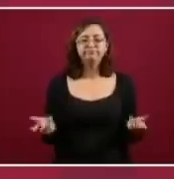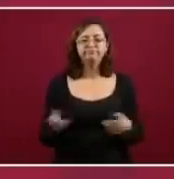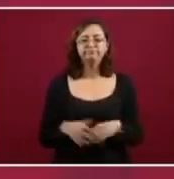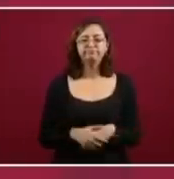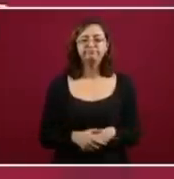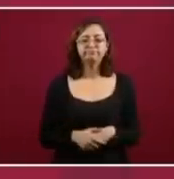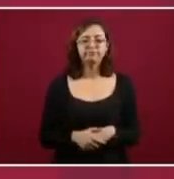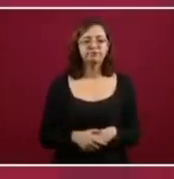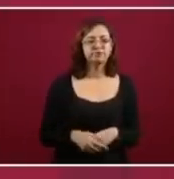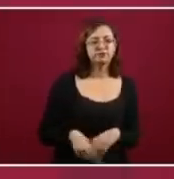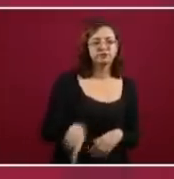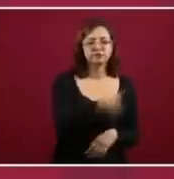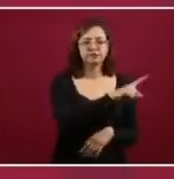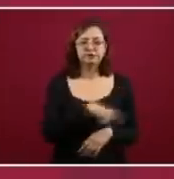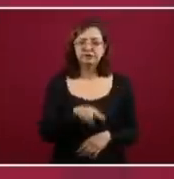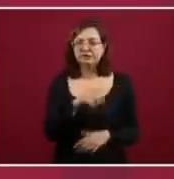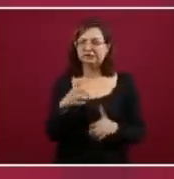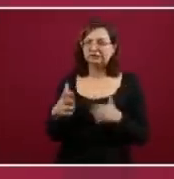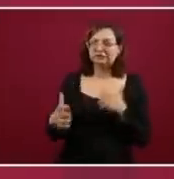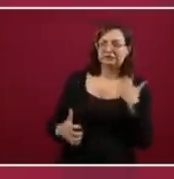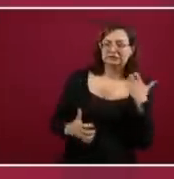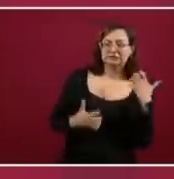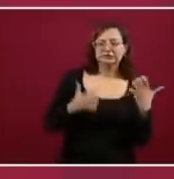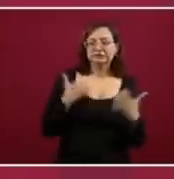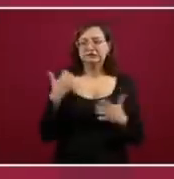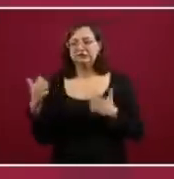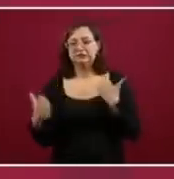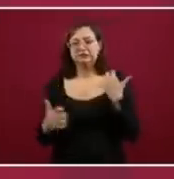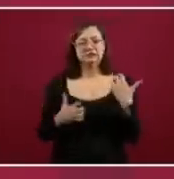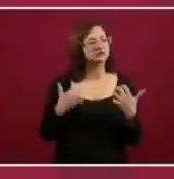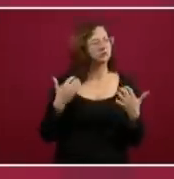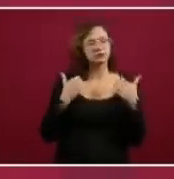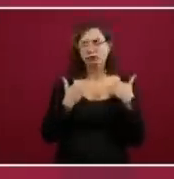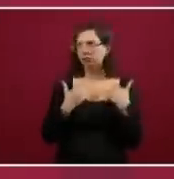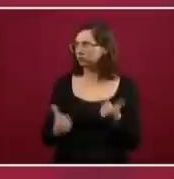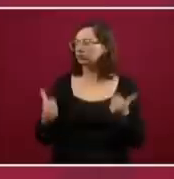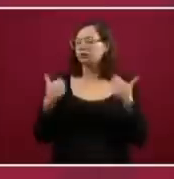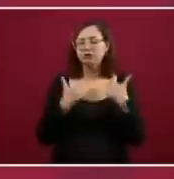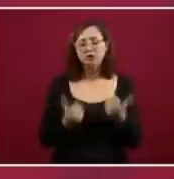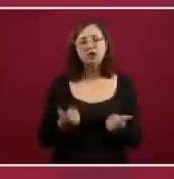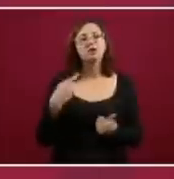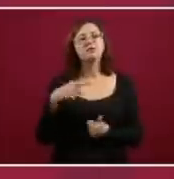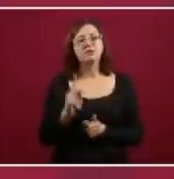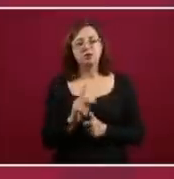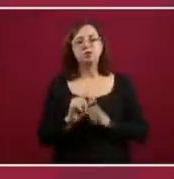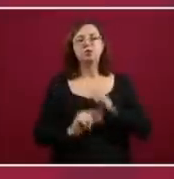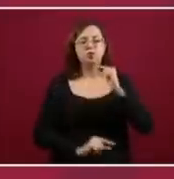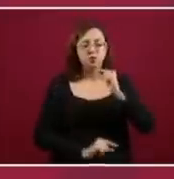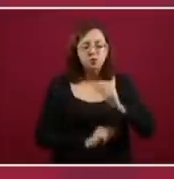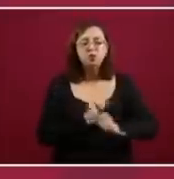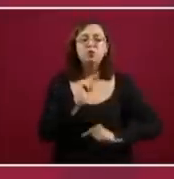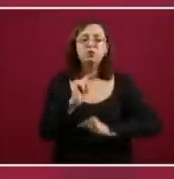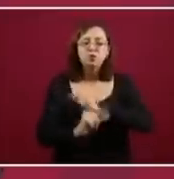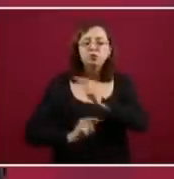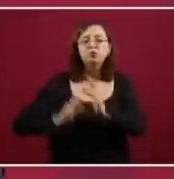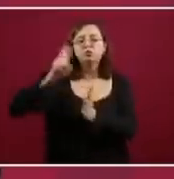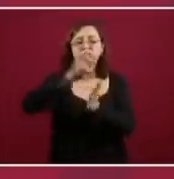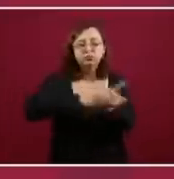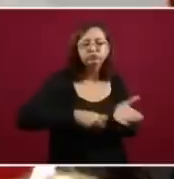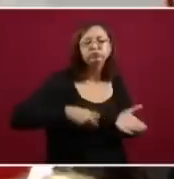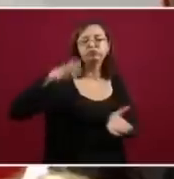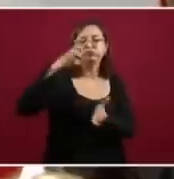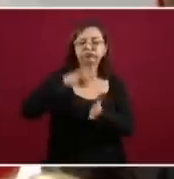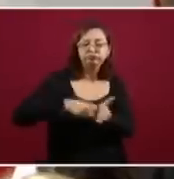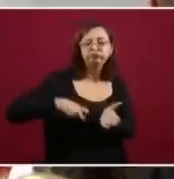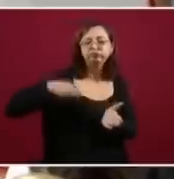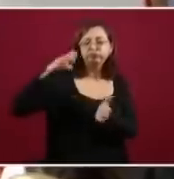respuesta entender la nueva realidad pero ahí van poco a poco este